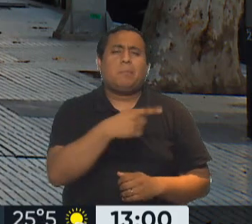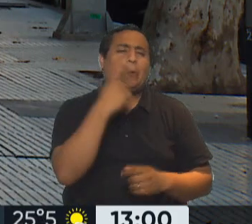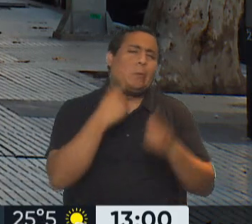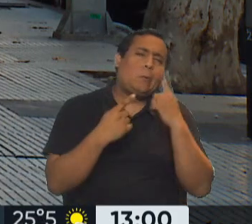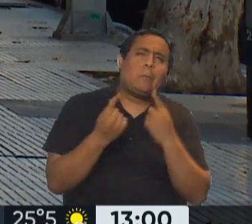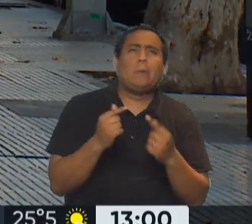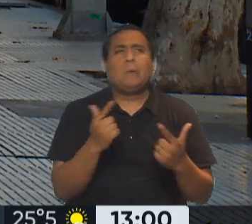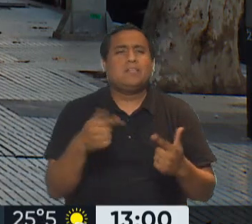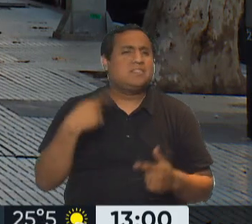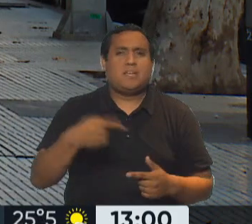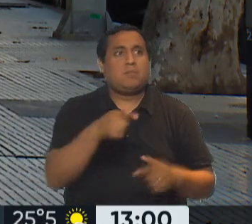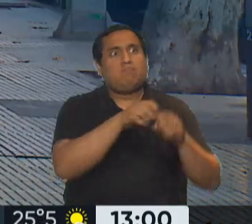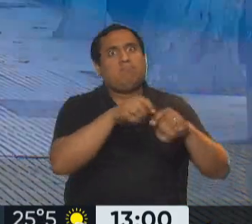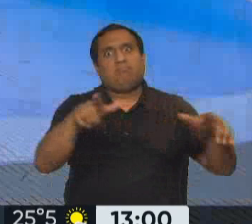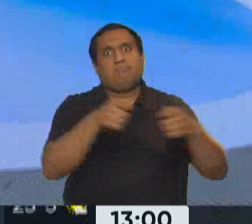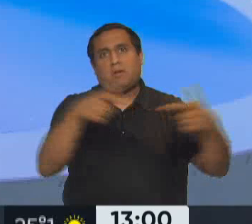se expandieron.